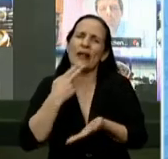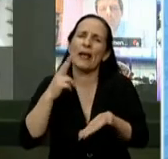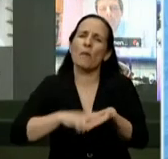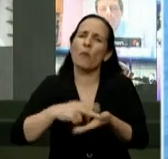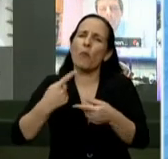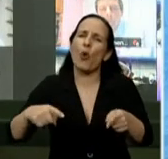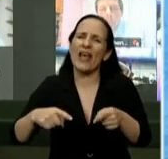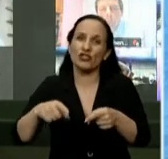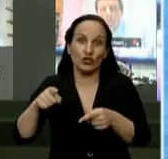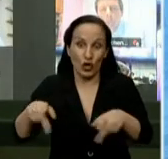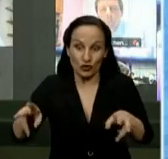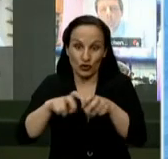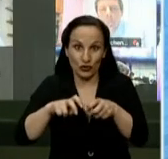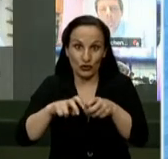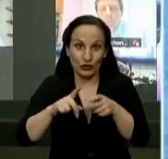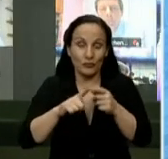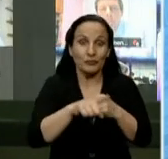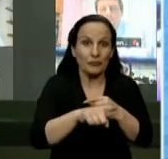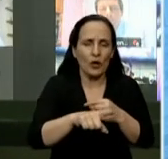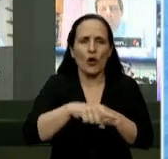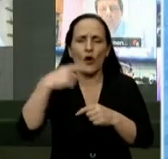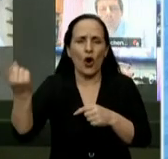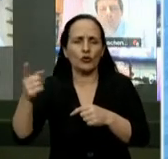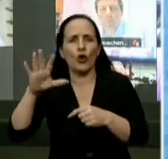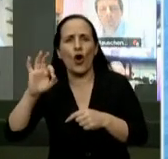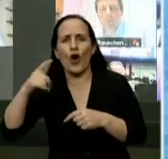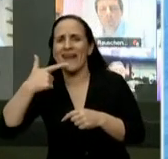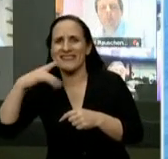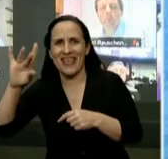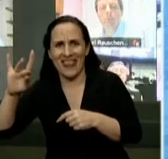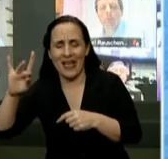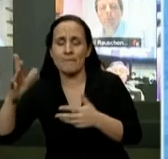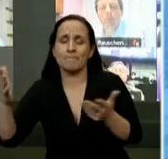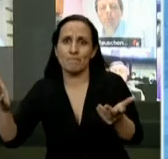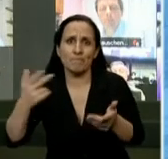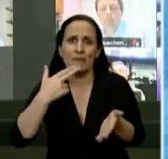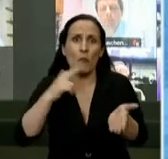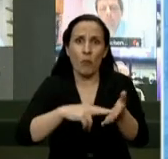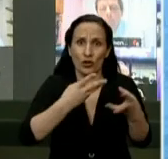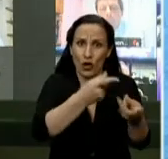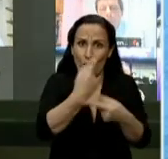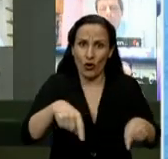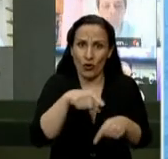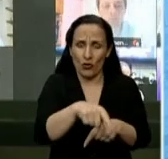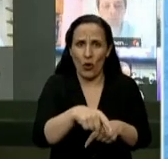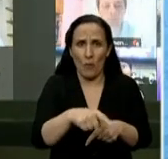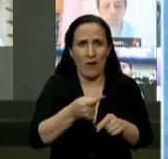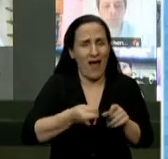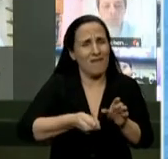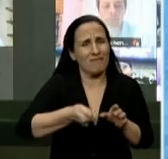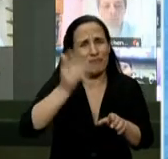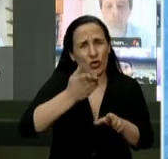directos en Argentina respecto a lo que lo tienen en la OECD, también hay que marcar que los impuestos al consumo en Argentina son más